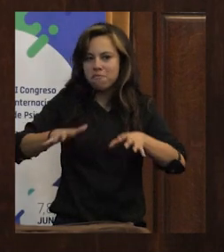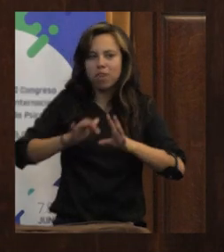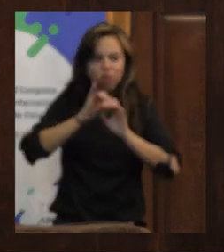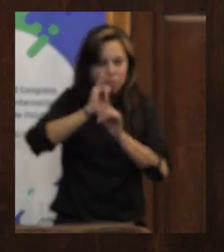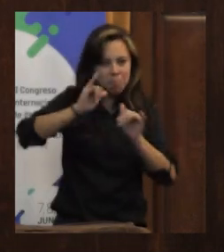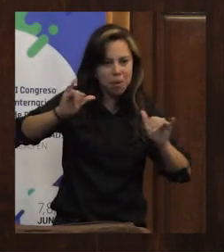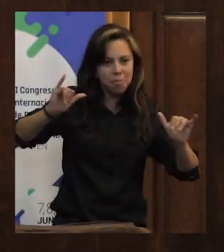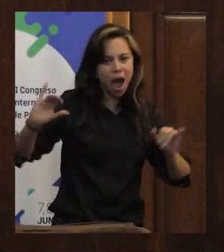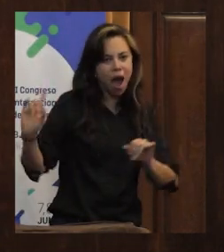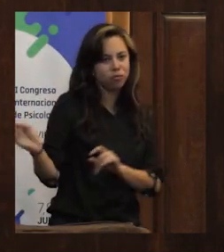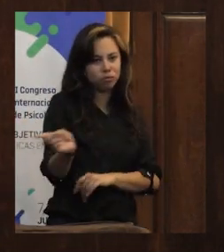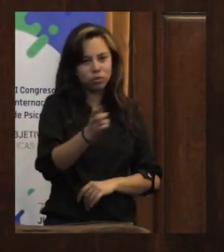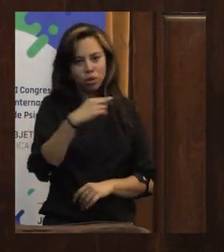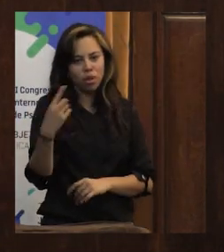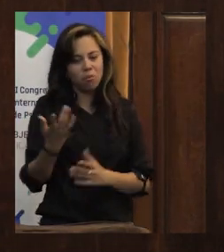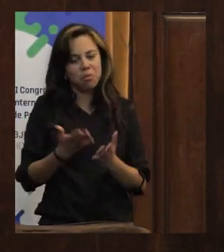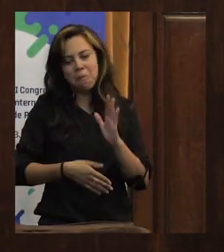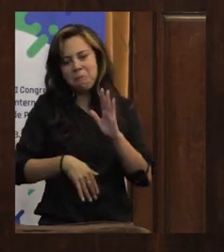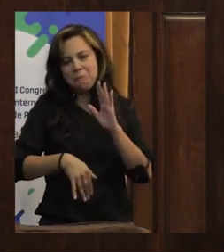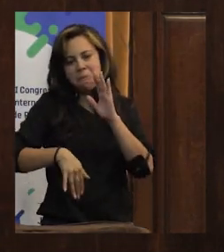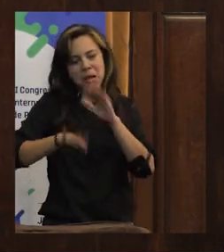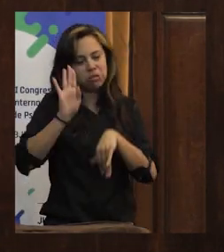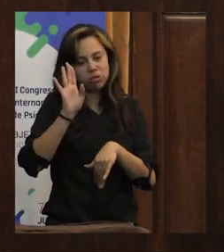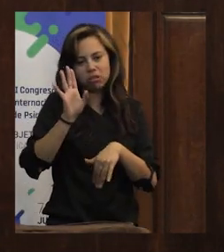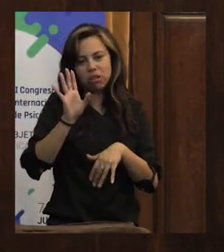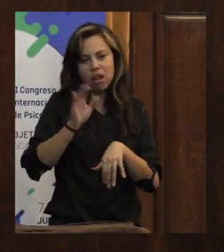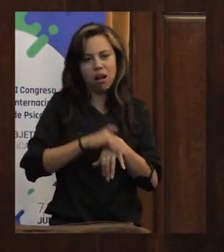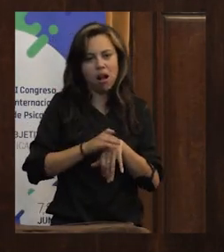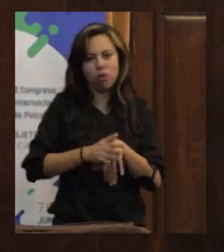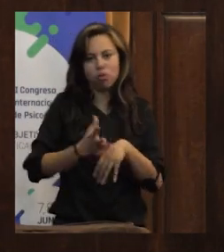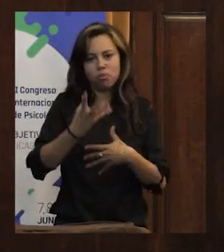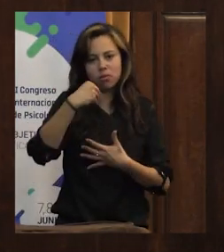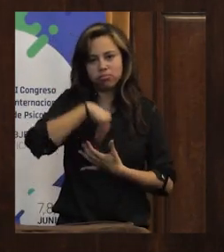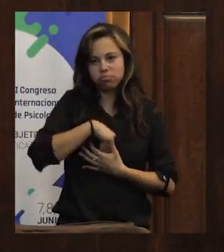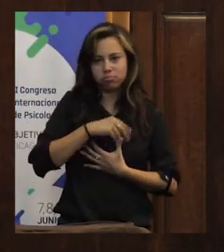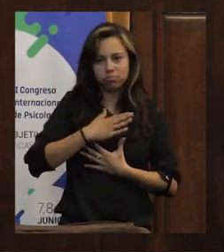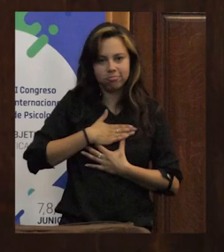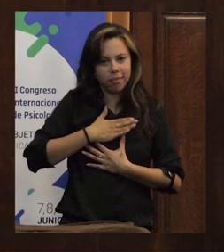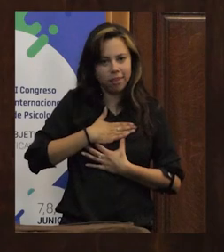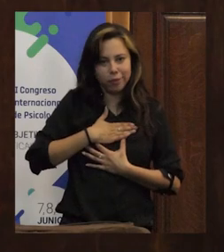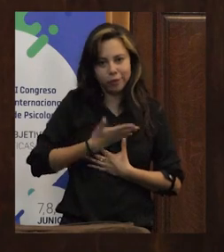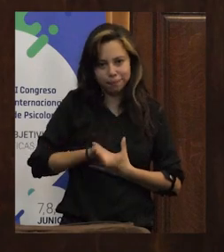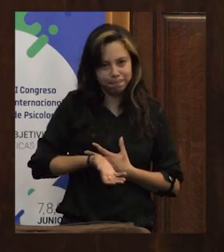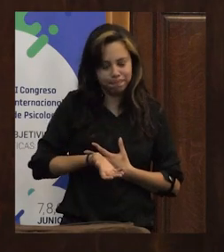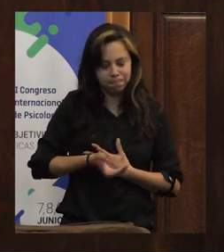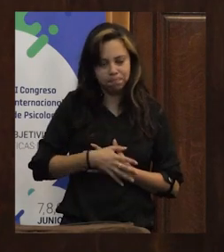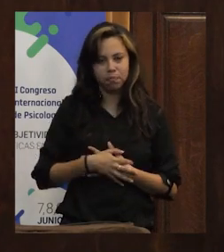sociales para, en Brasil dizemos, dedudurar, ¿no?